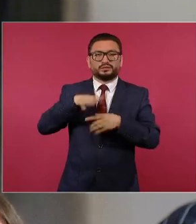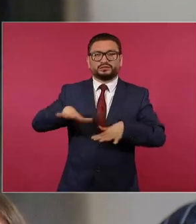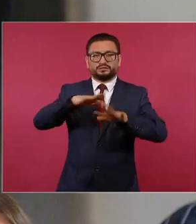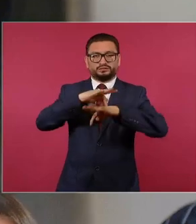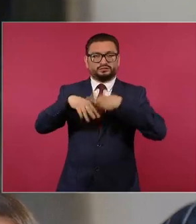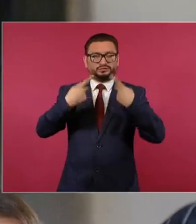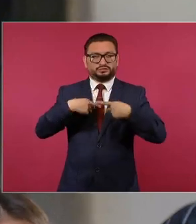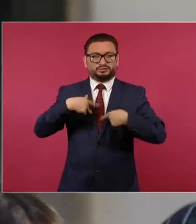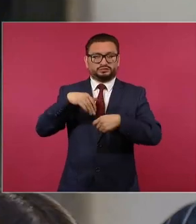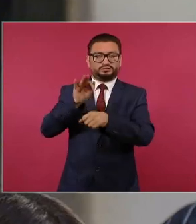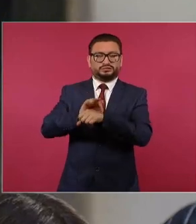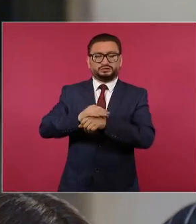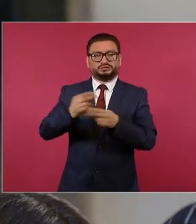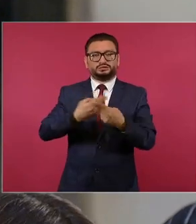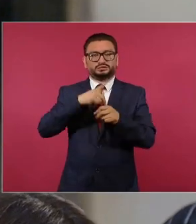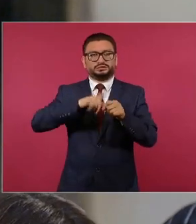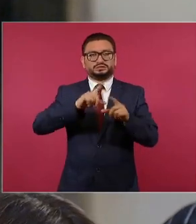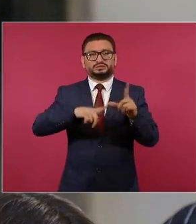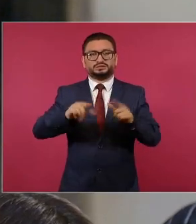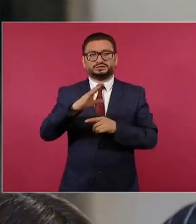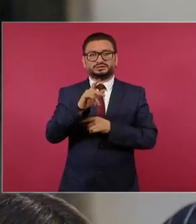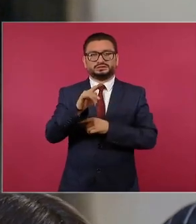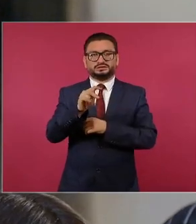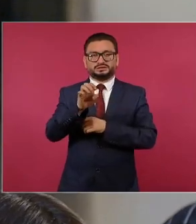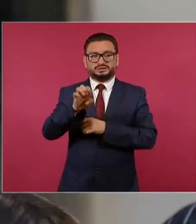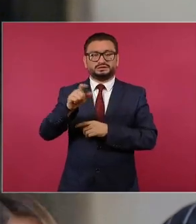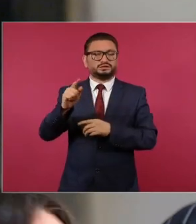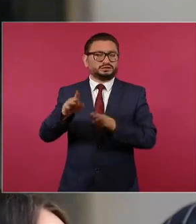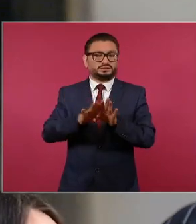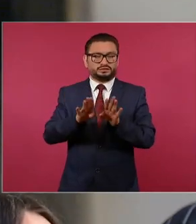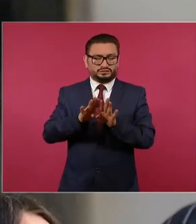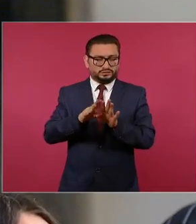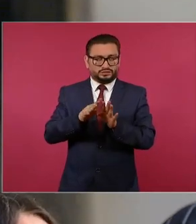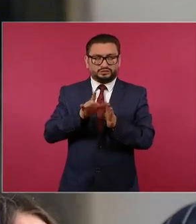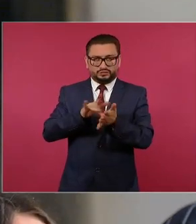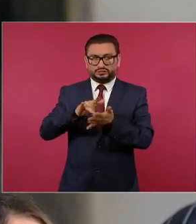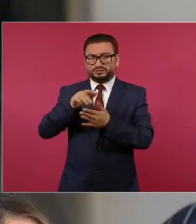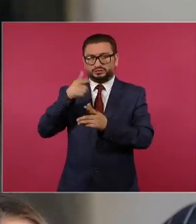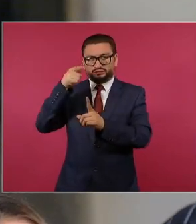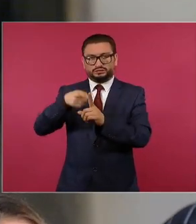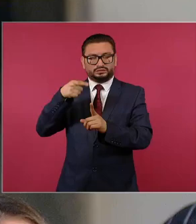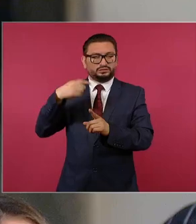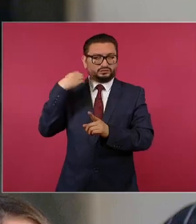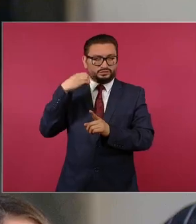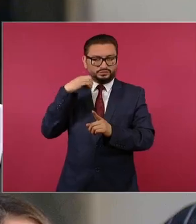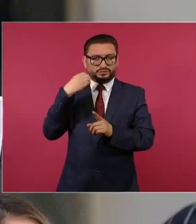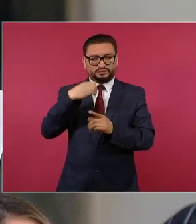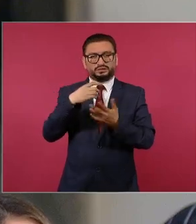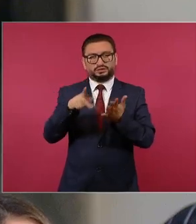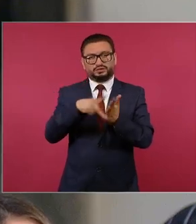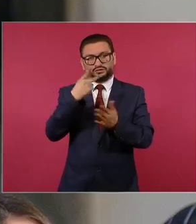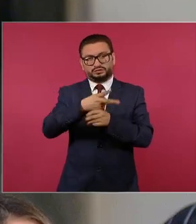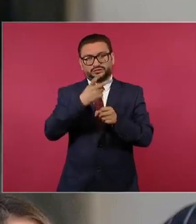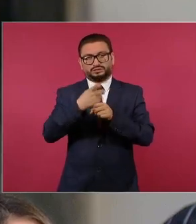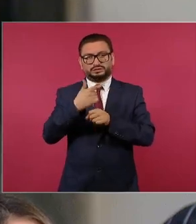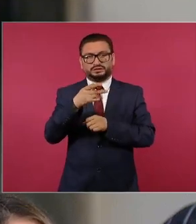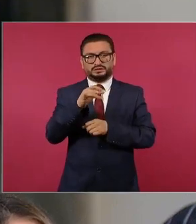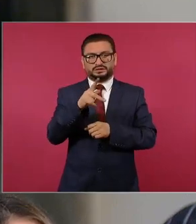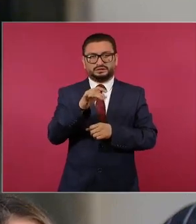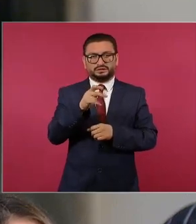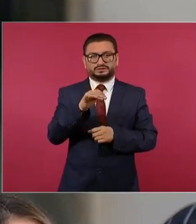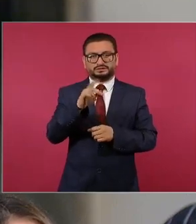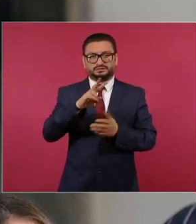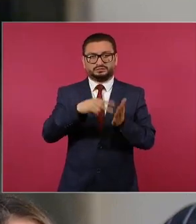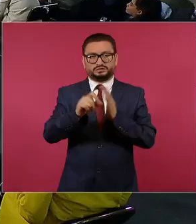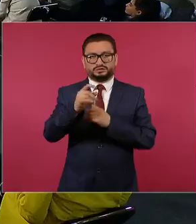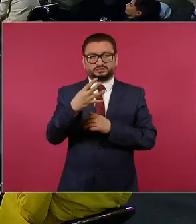magisterio a nivel nacional de la CENTE, de la coordinadora y en particular de Oaxaca. Y reiterarle la invitación a la Guelaguetza 2024